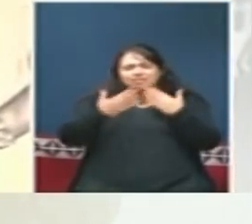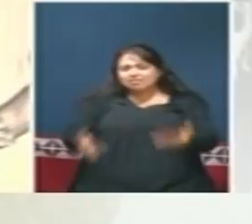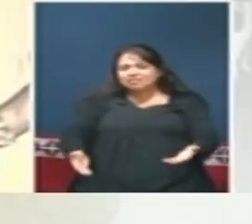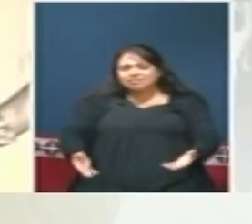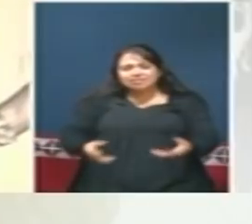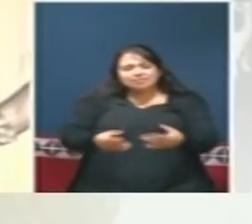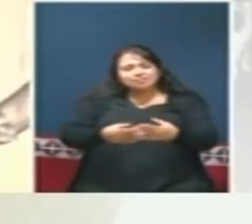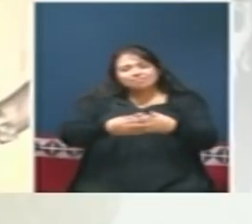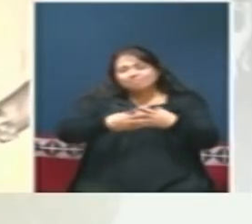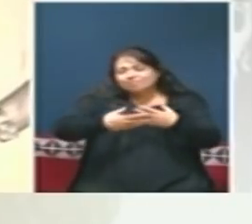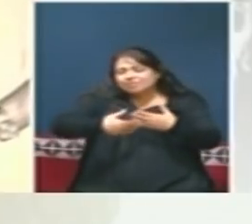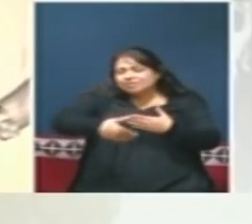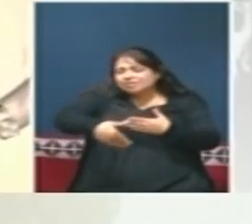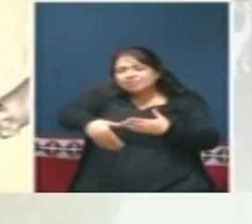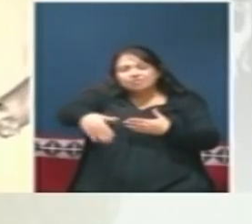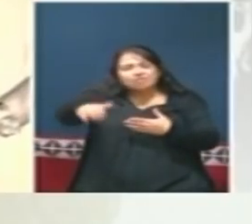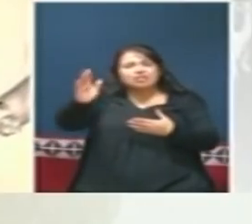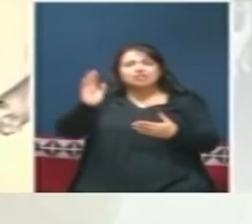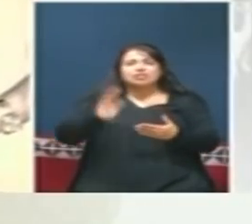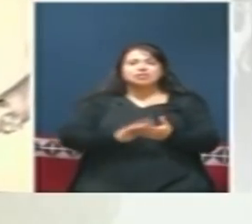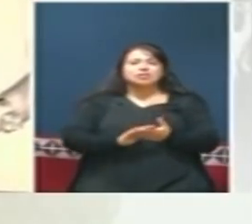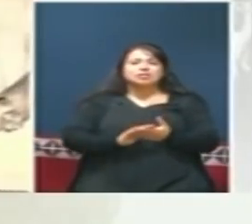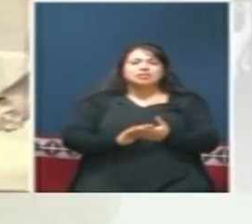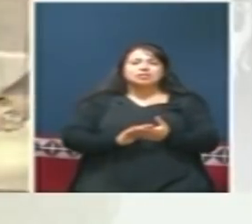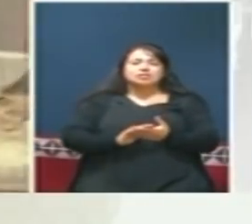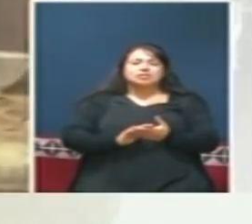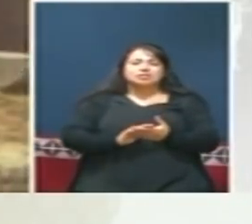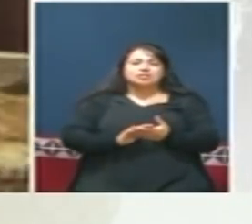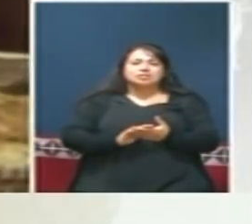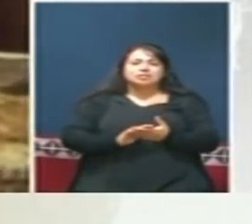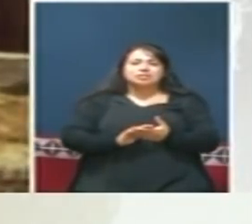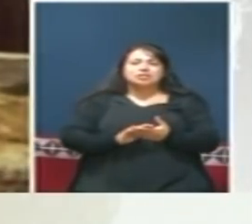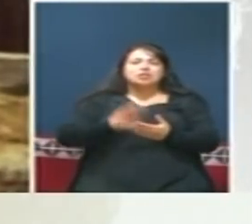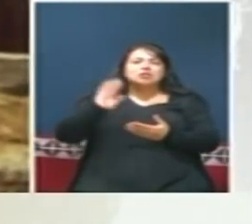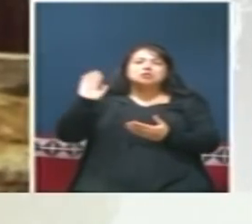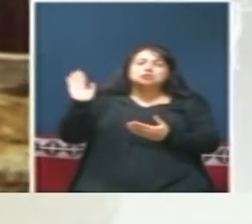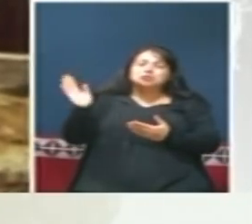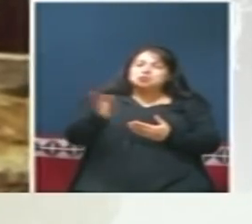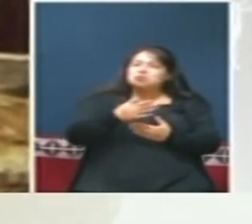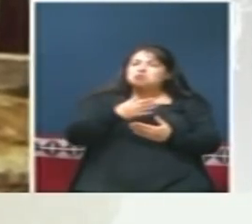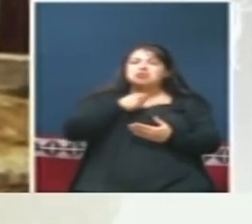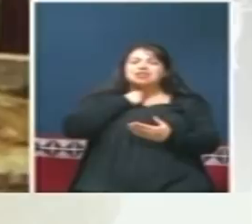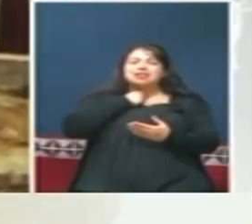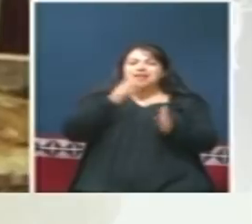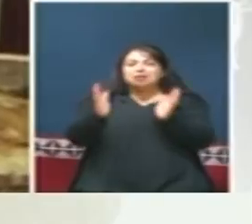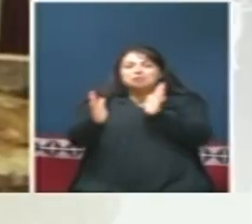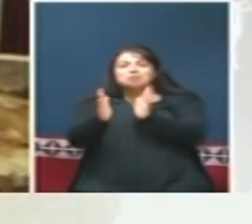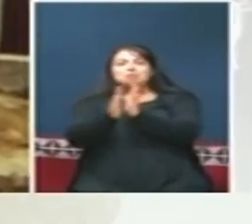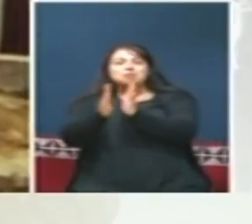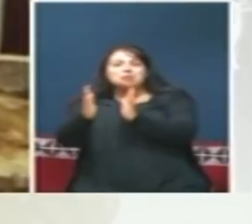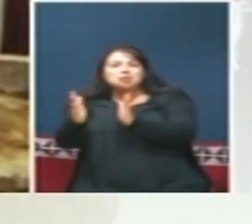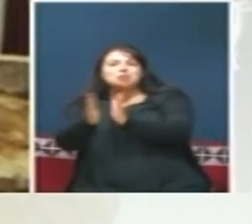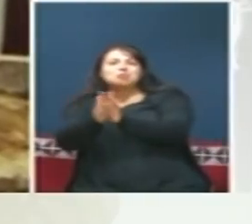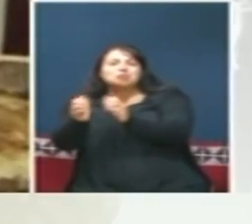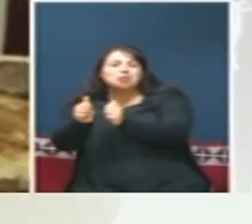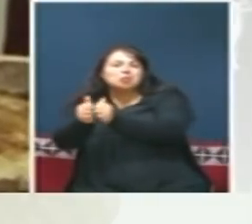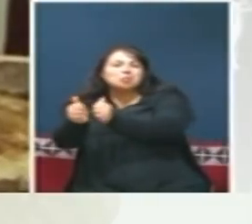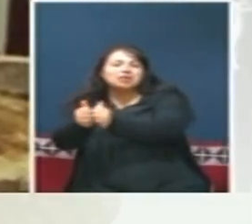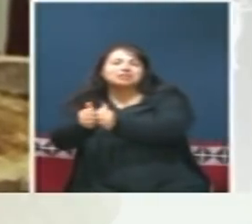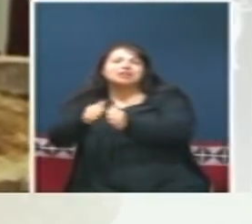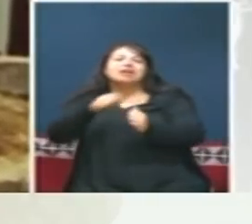Lo que todos hacían con él, lo que todos querían estar con él, yo creo que eso no lo iba a